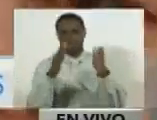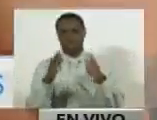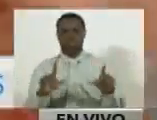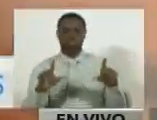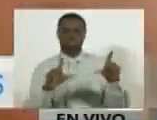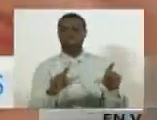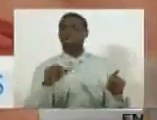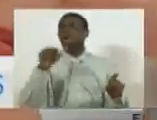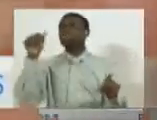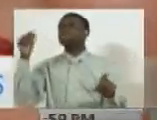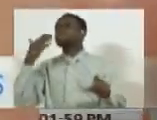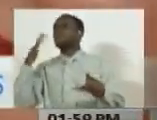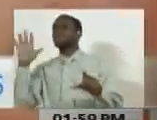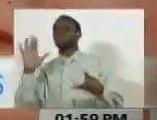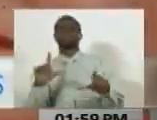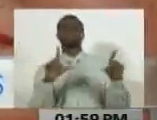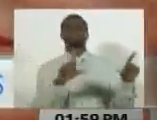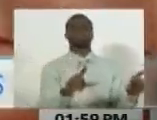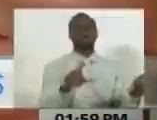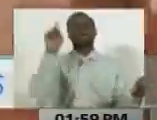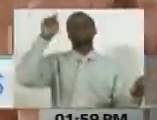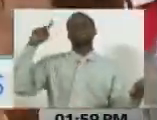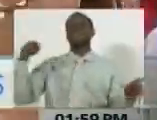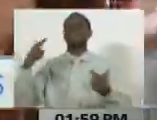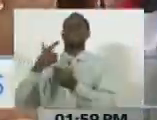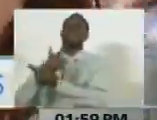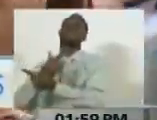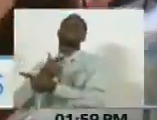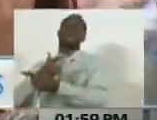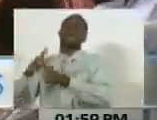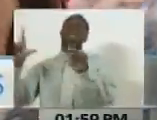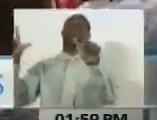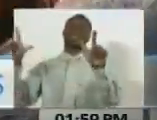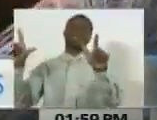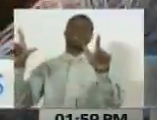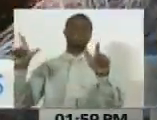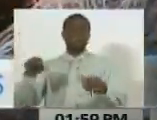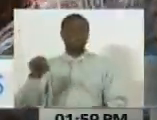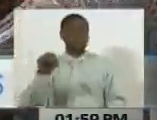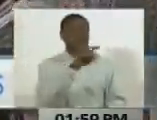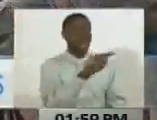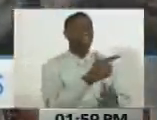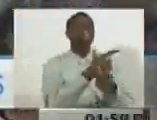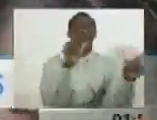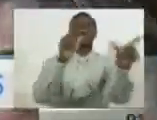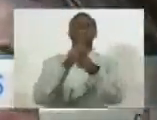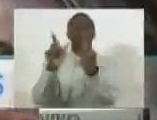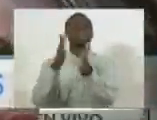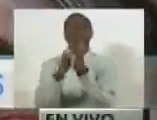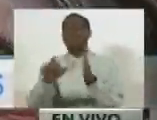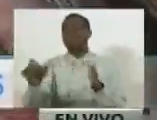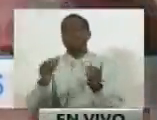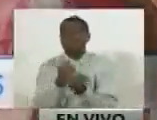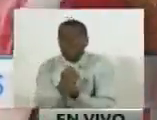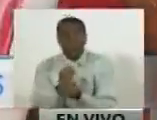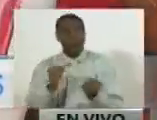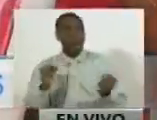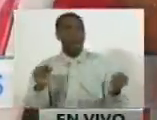grande, salvo el de libertador. Ustedes son libertadores y libertadoras de la mente, del espíritu, del